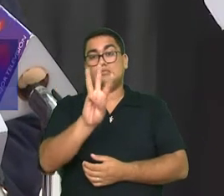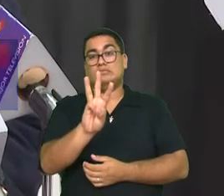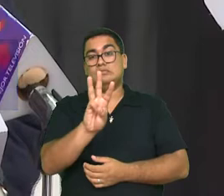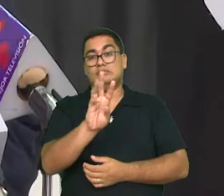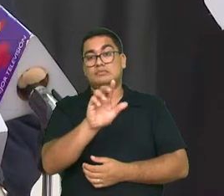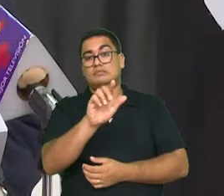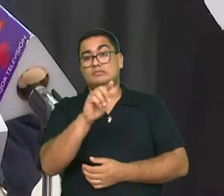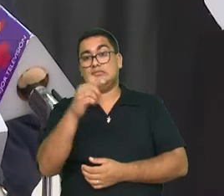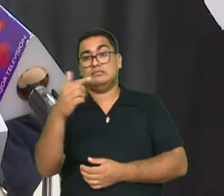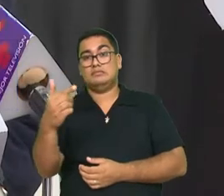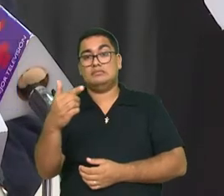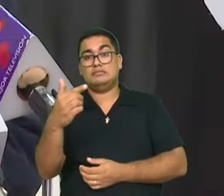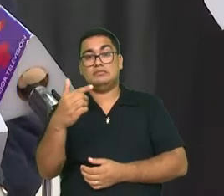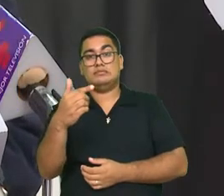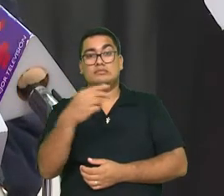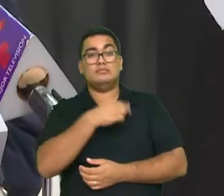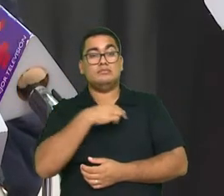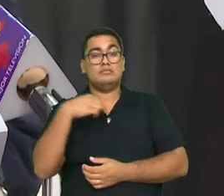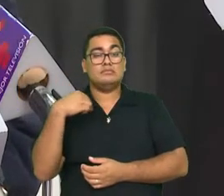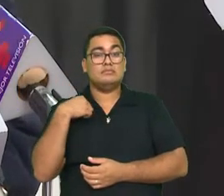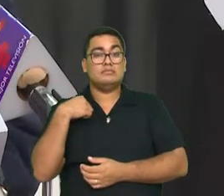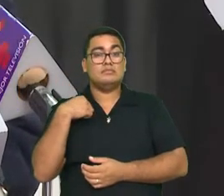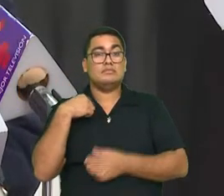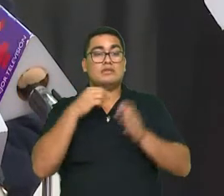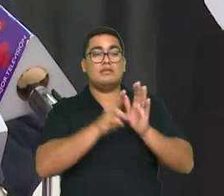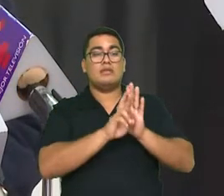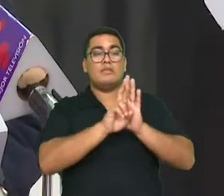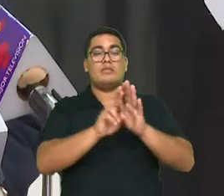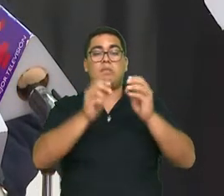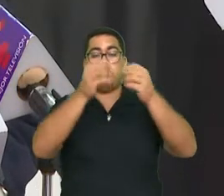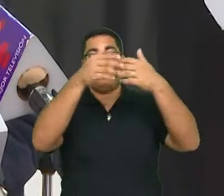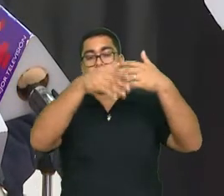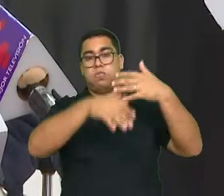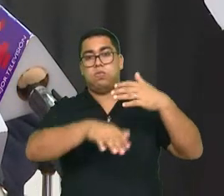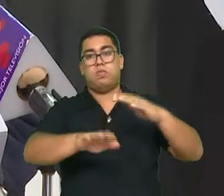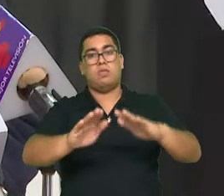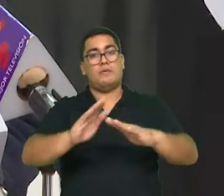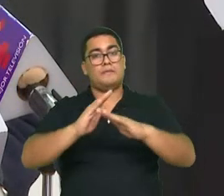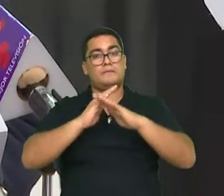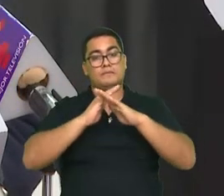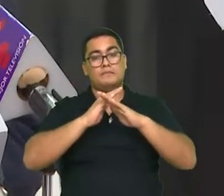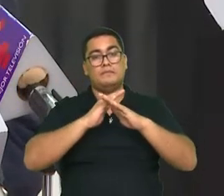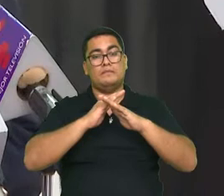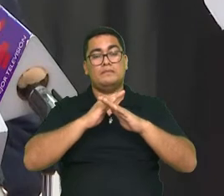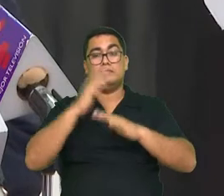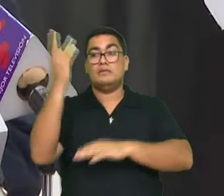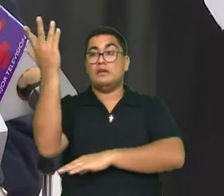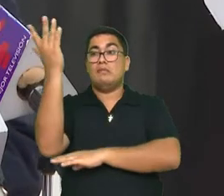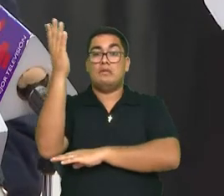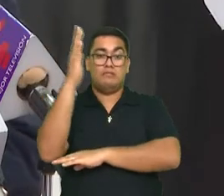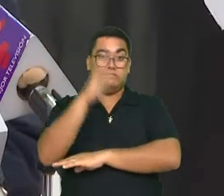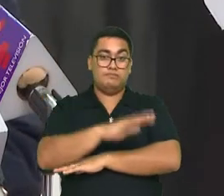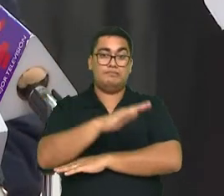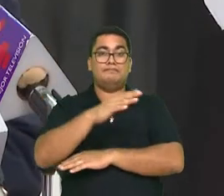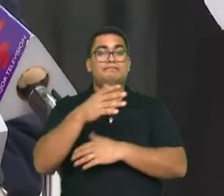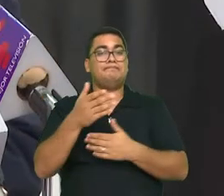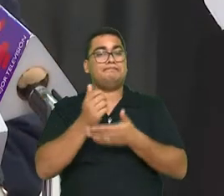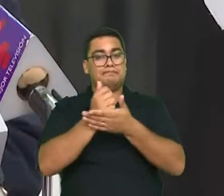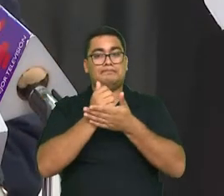637 acciones de respuesta ante derrumbes, revenidos de tierra y caída de árboles.